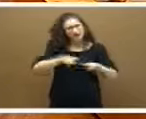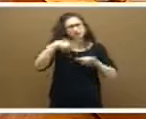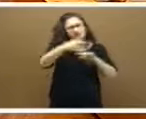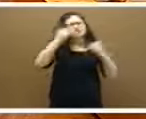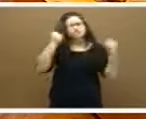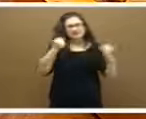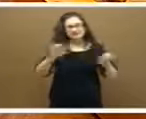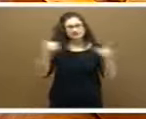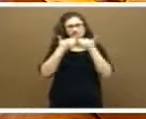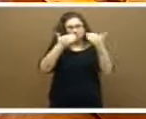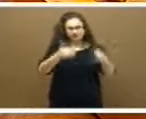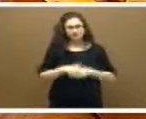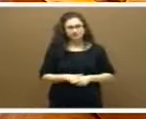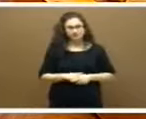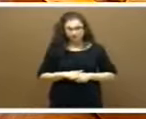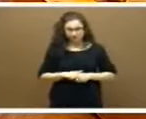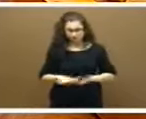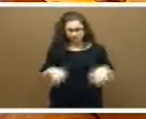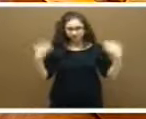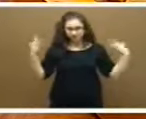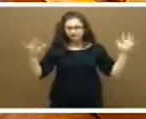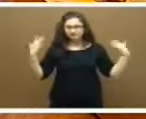Nada más y muchas gracias.